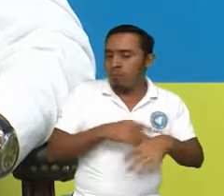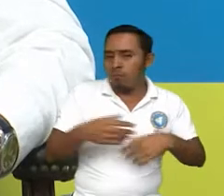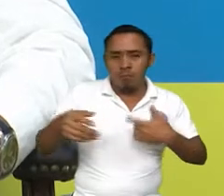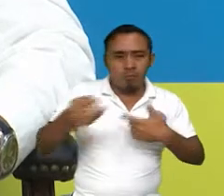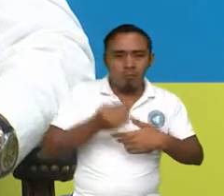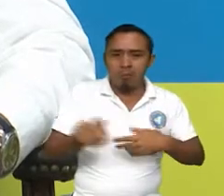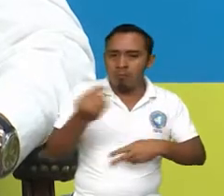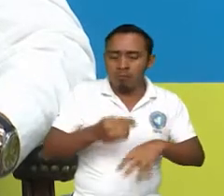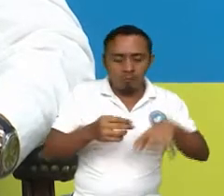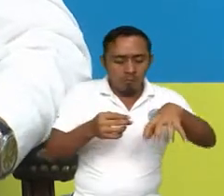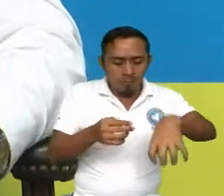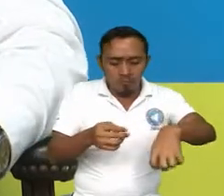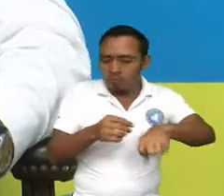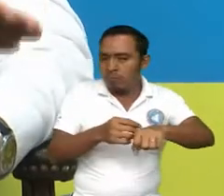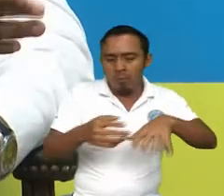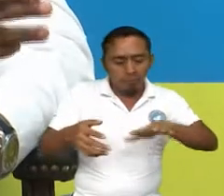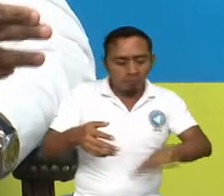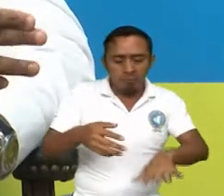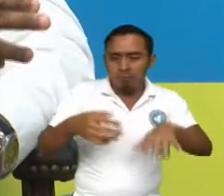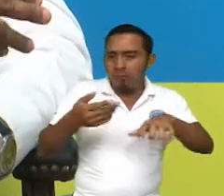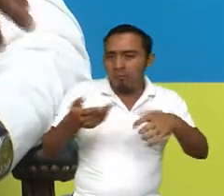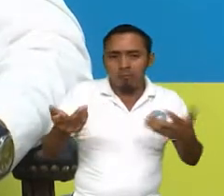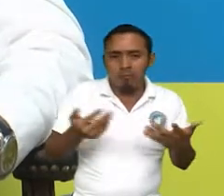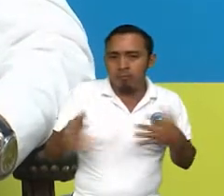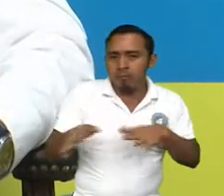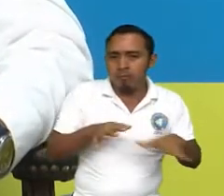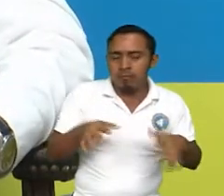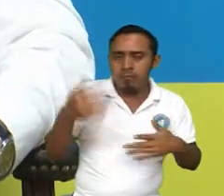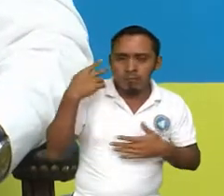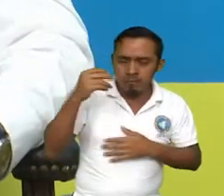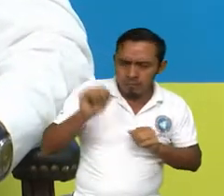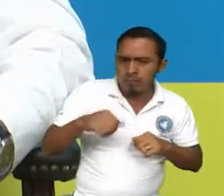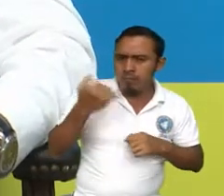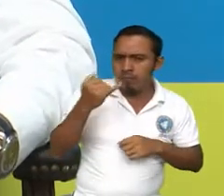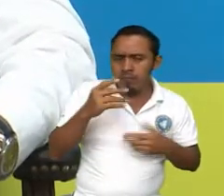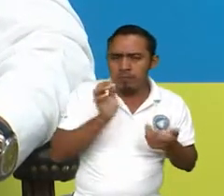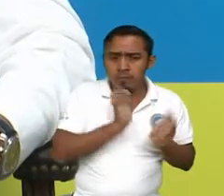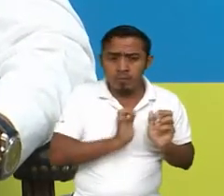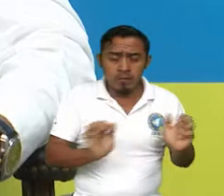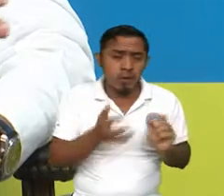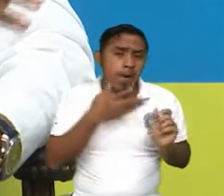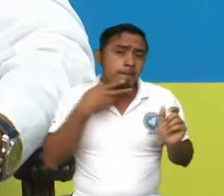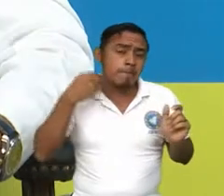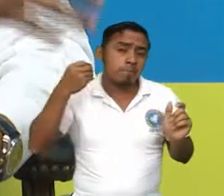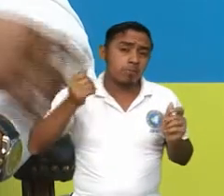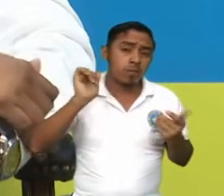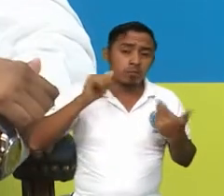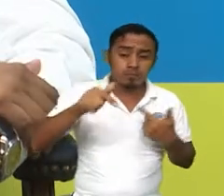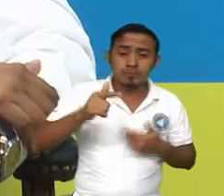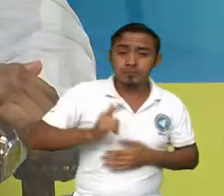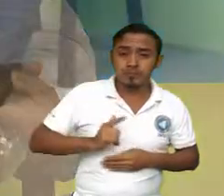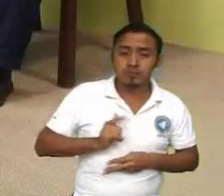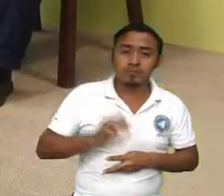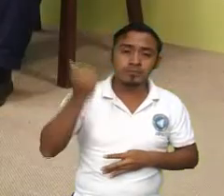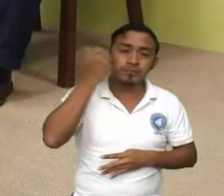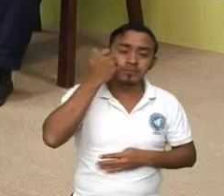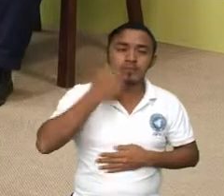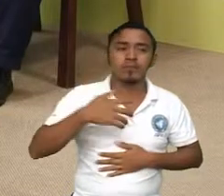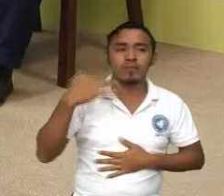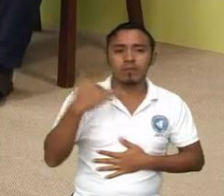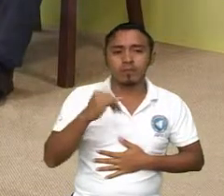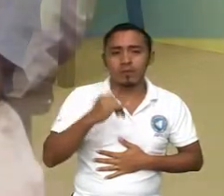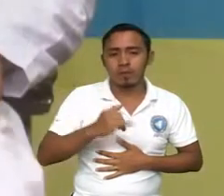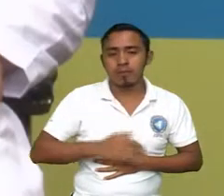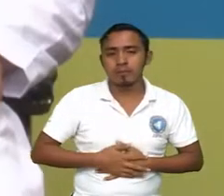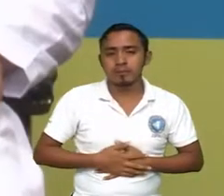suele darse eso en las consultas que ustedes atiende con niños o jóvenes con esta enfermedad sí fíjate